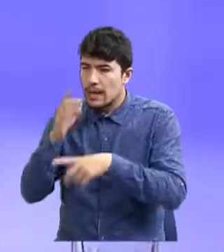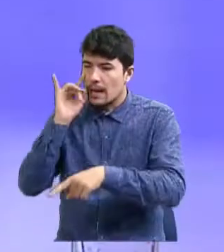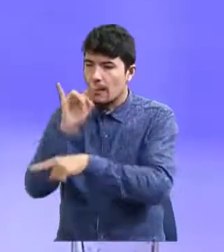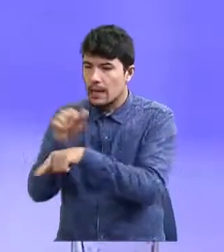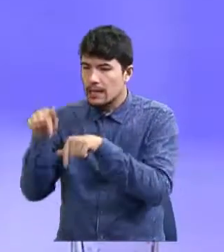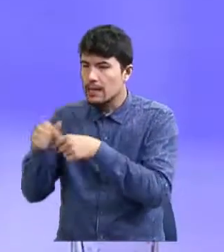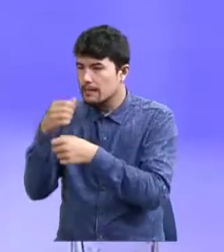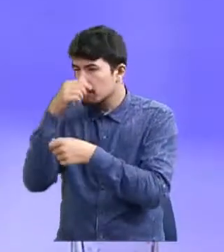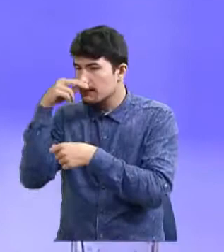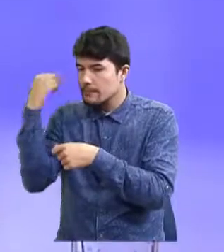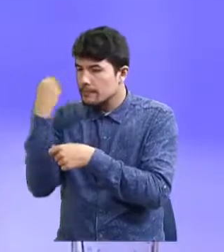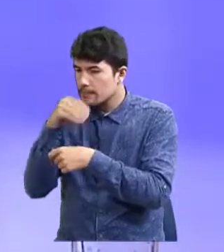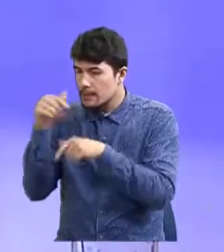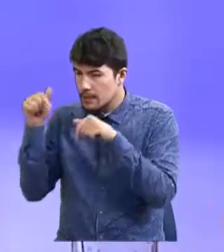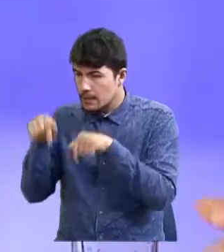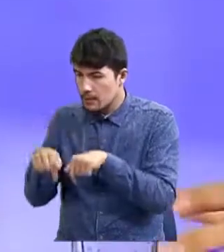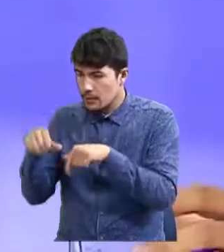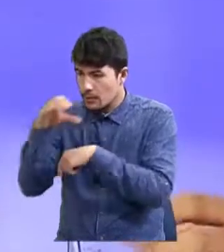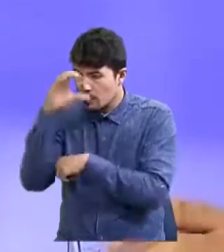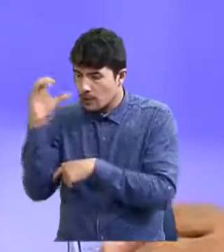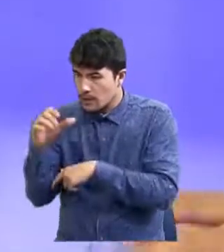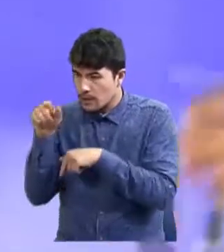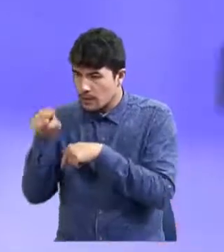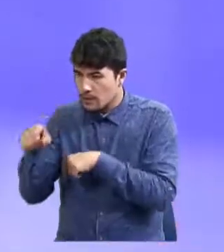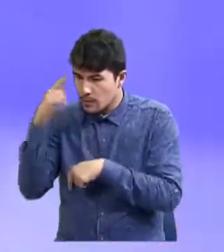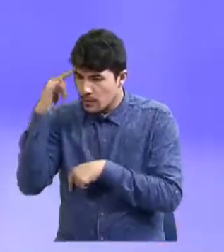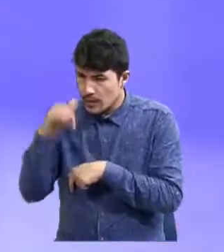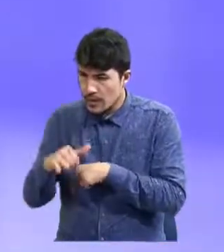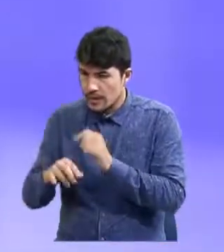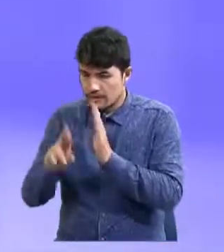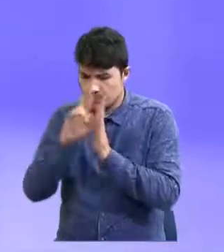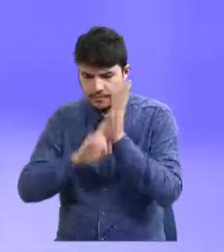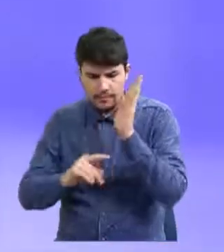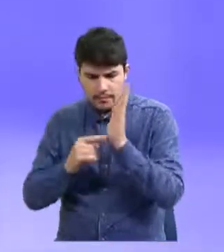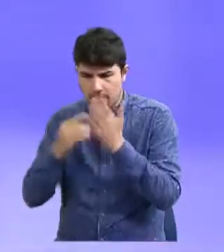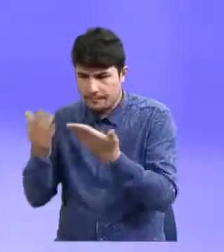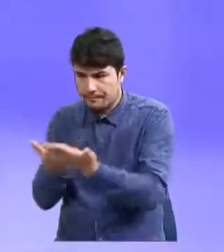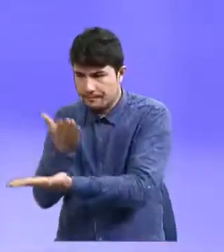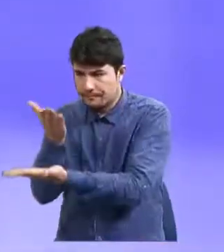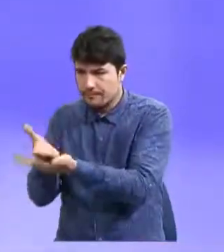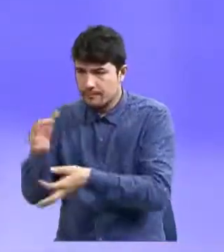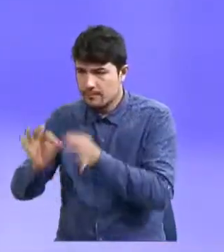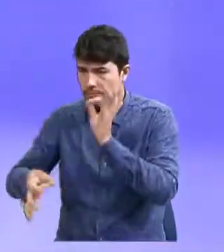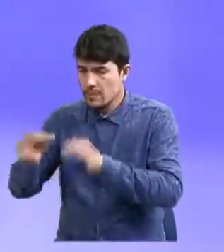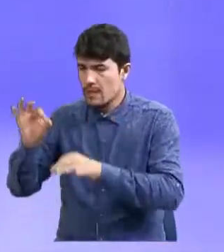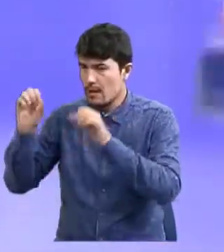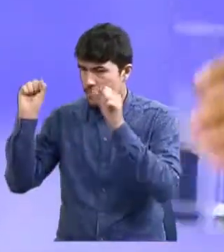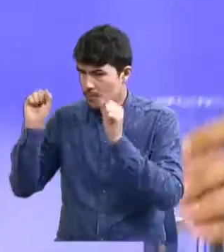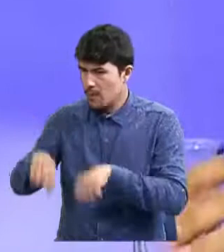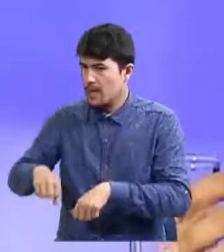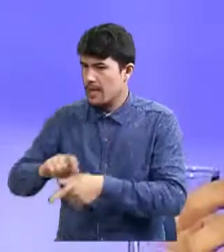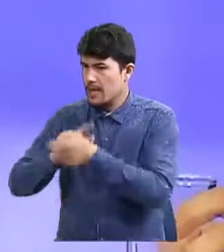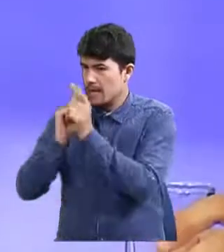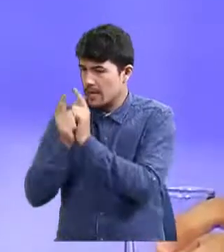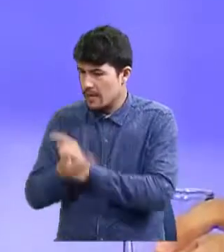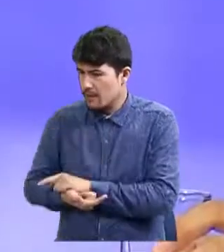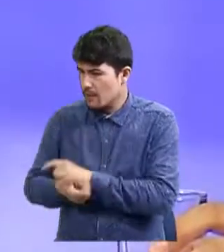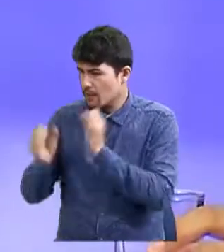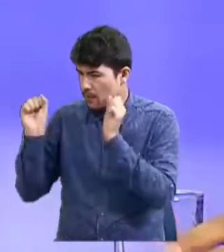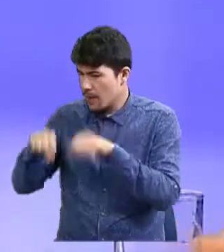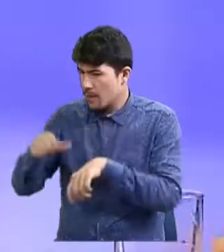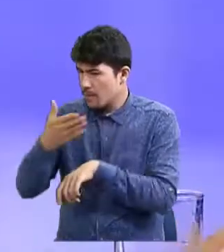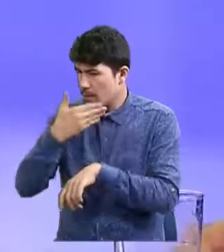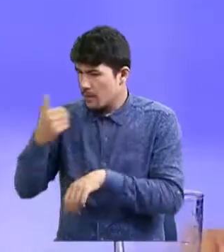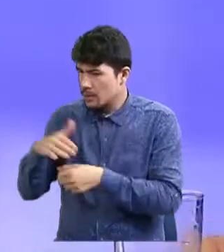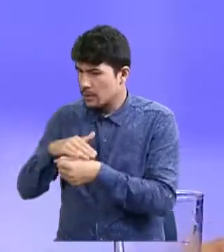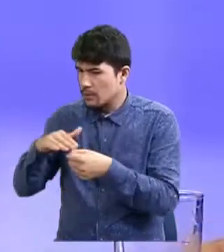nuestro país, ¿usted cree, José María, que esto en la reforma que se está planteando a la justicia, eso podría entrar de pronto a